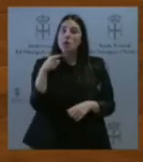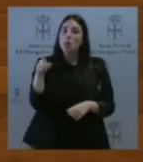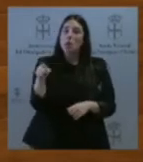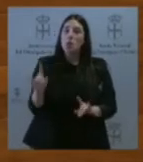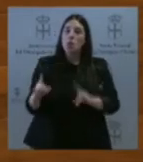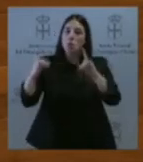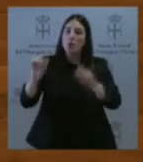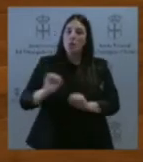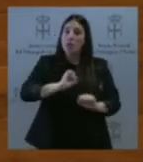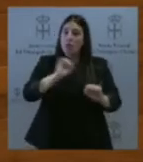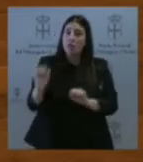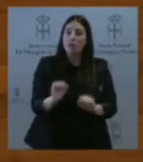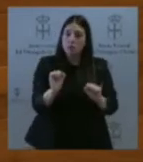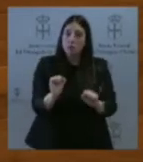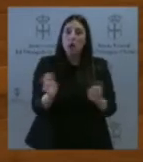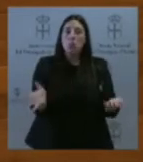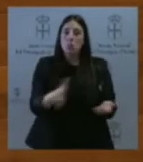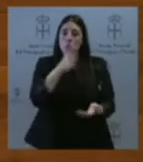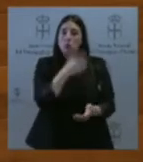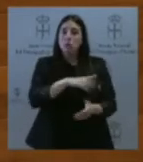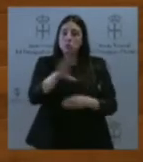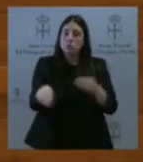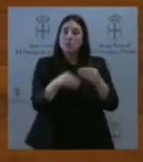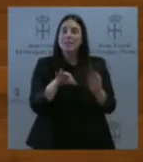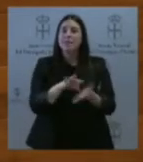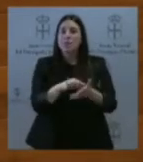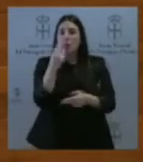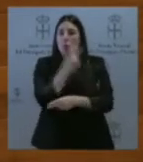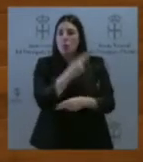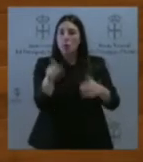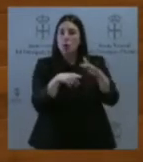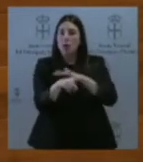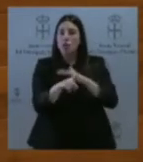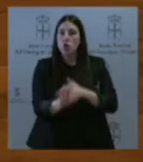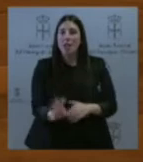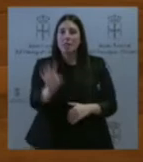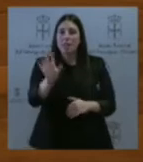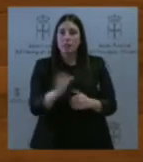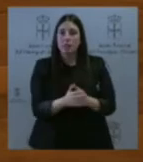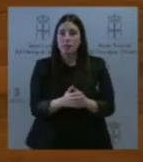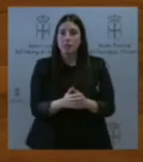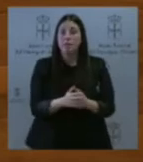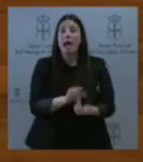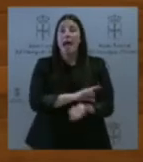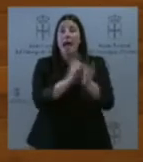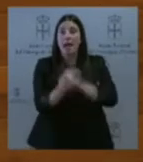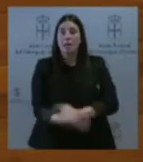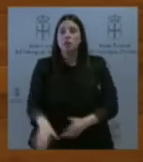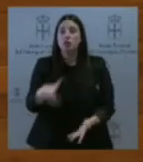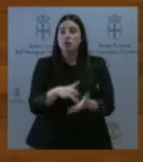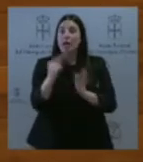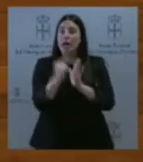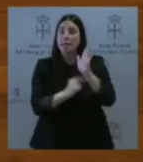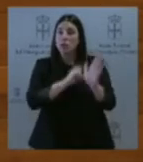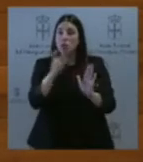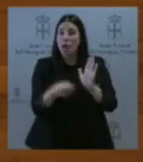adscrito a un servicio público gestionado por el propio Estado. A sensu contrario, cuando este requisito legal no se da, como sucede en La Vega, que es